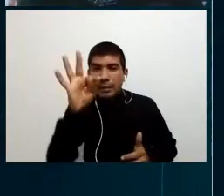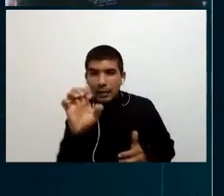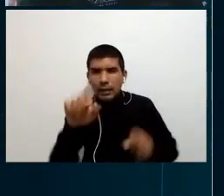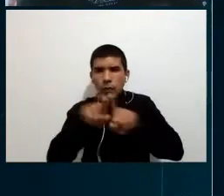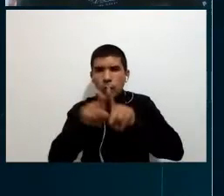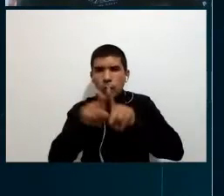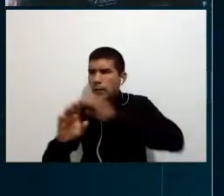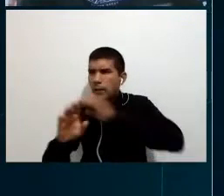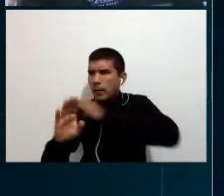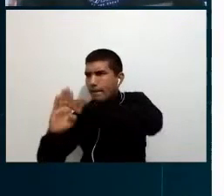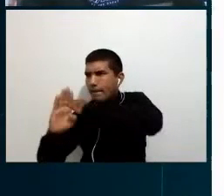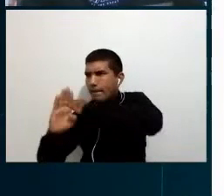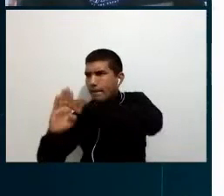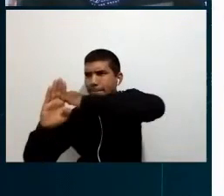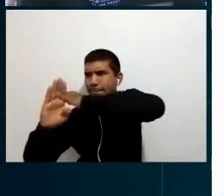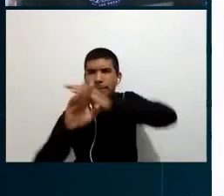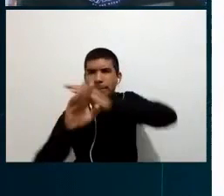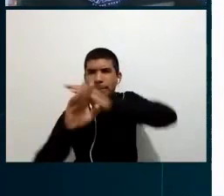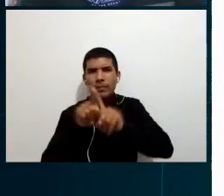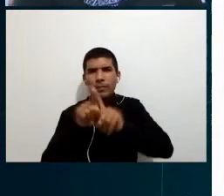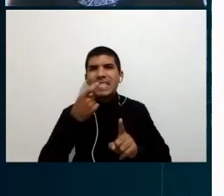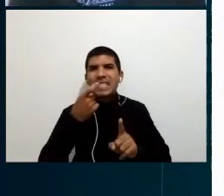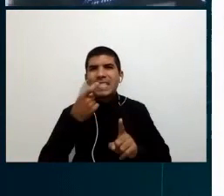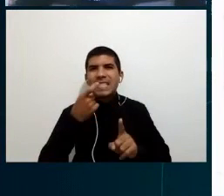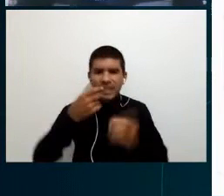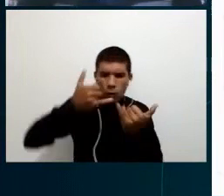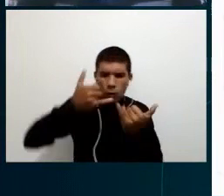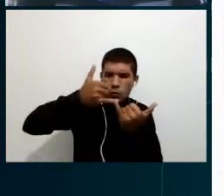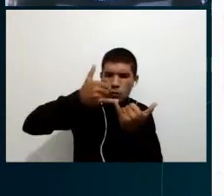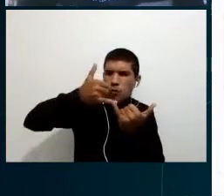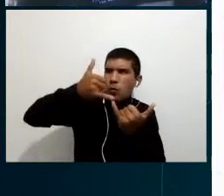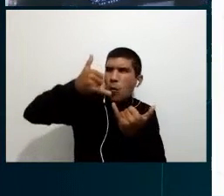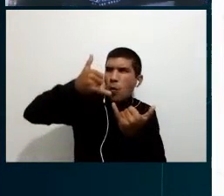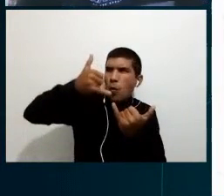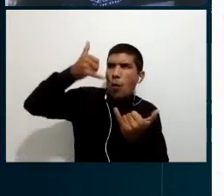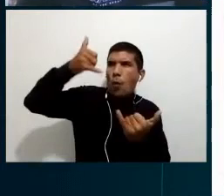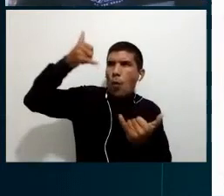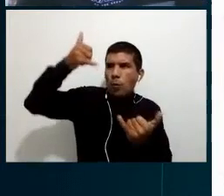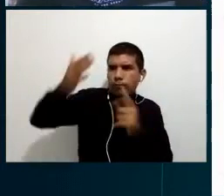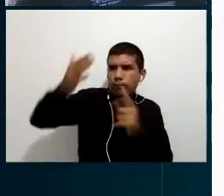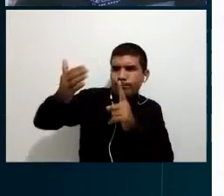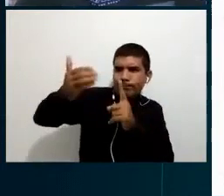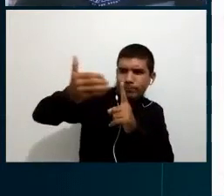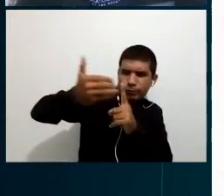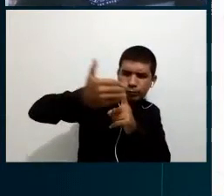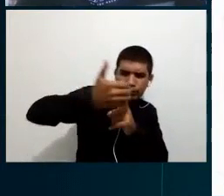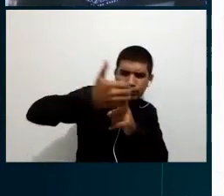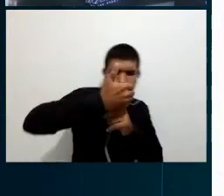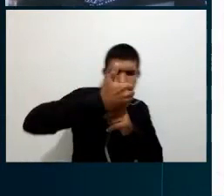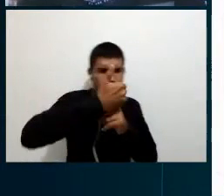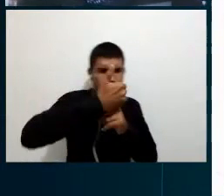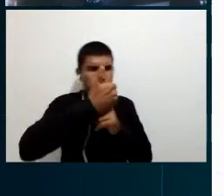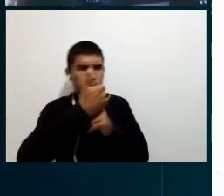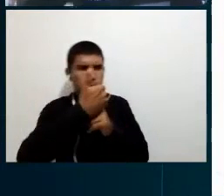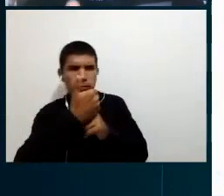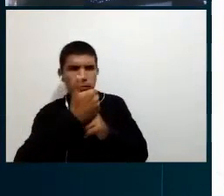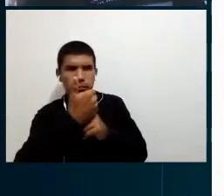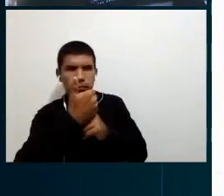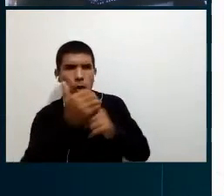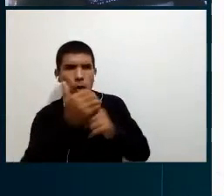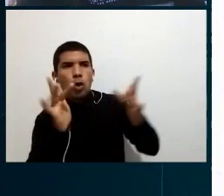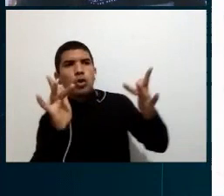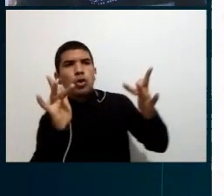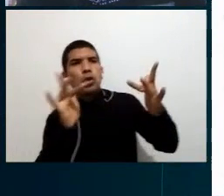en gases aislantes. Entonces, para este caso, pues tenemos una necesidad y problema, es que